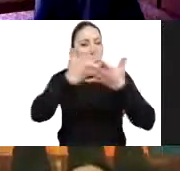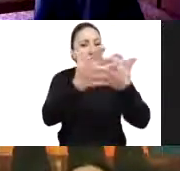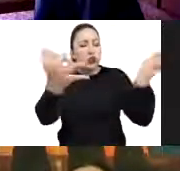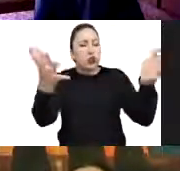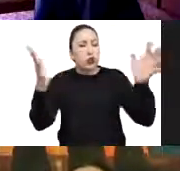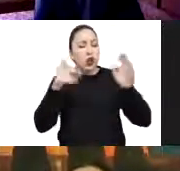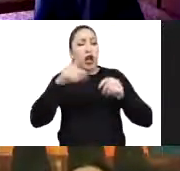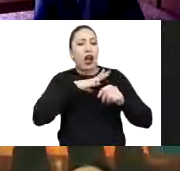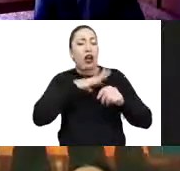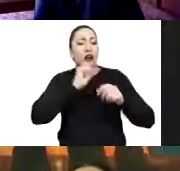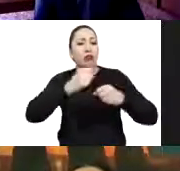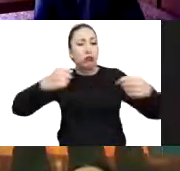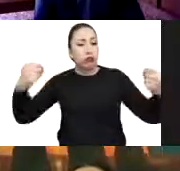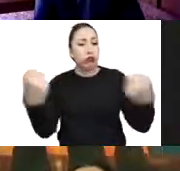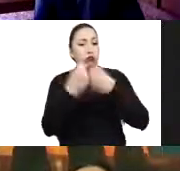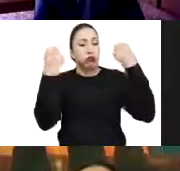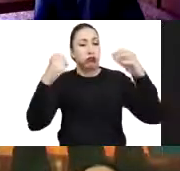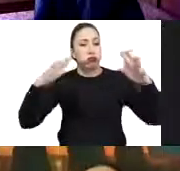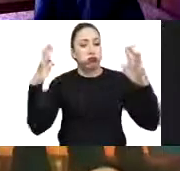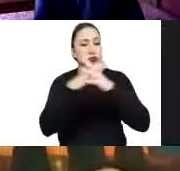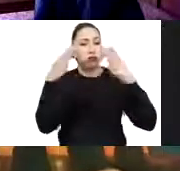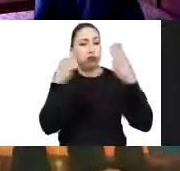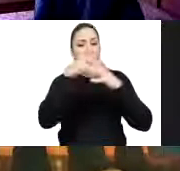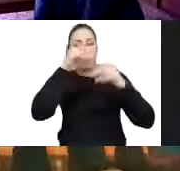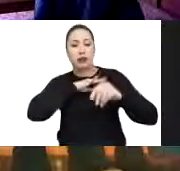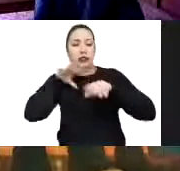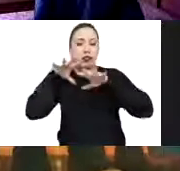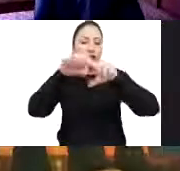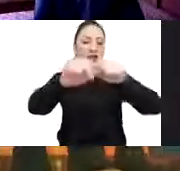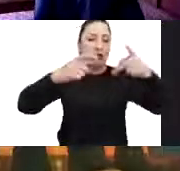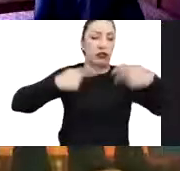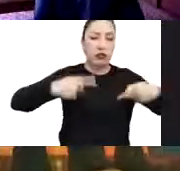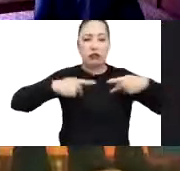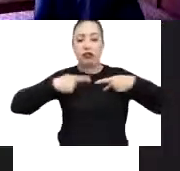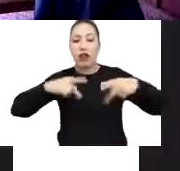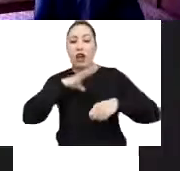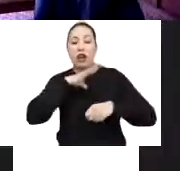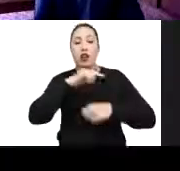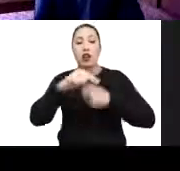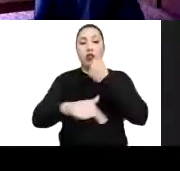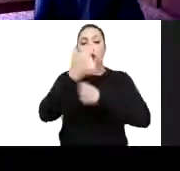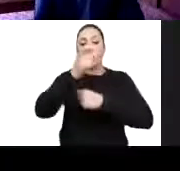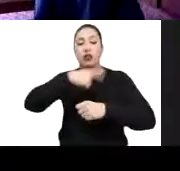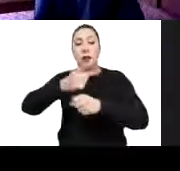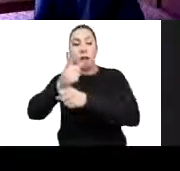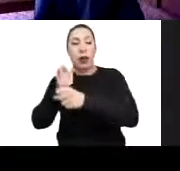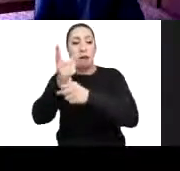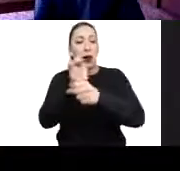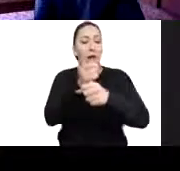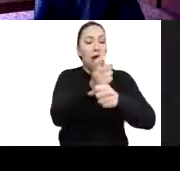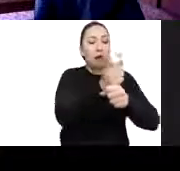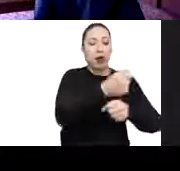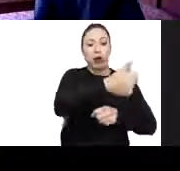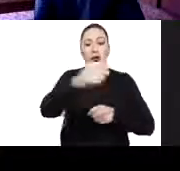una batalla decisiva para la conquista de Tenochtitlan, donde hubo 12 bergantines con un cañón cada una, y después de